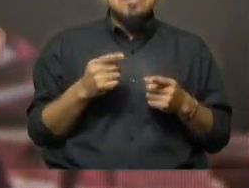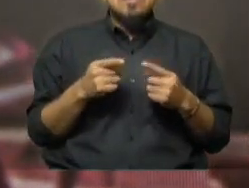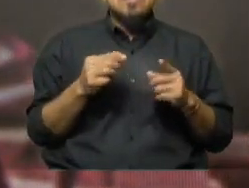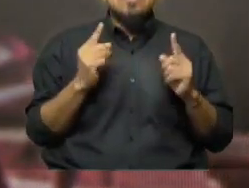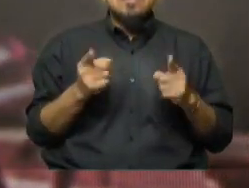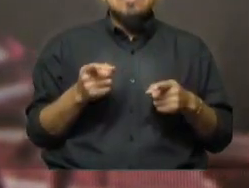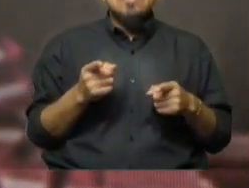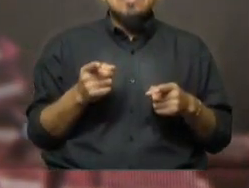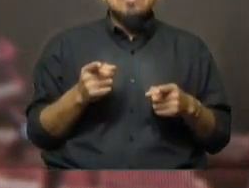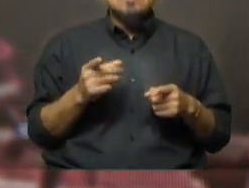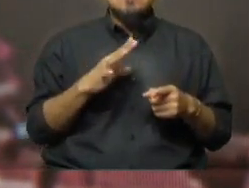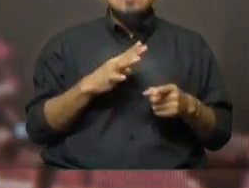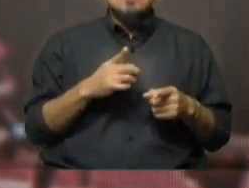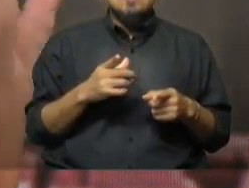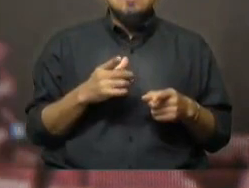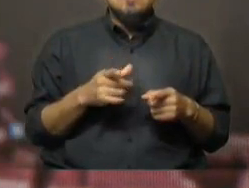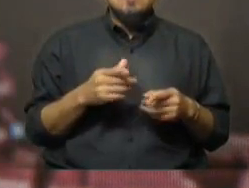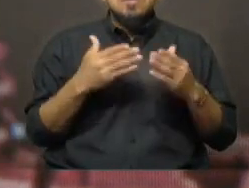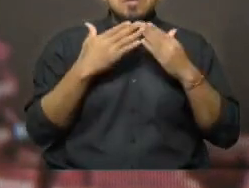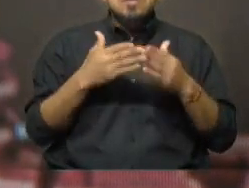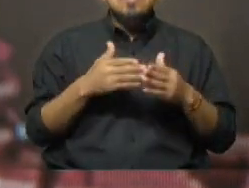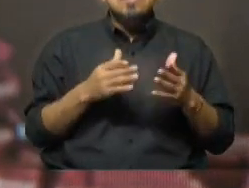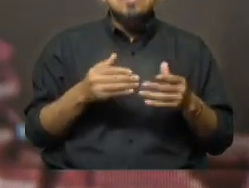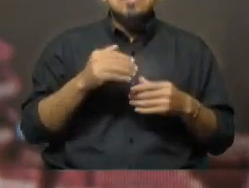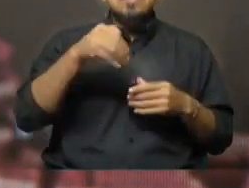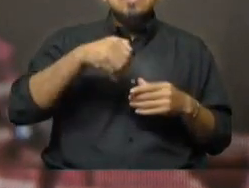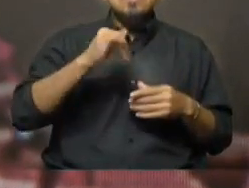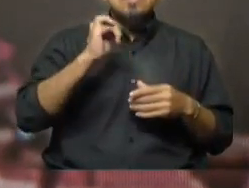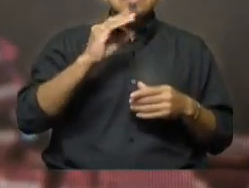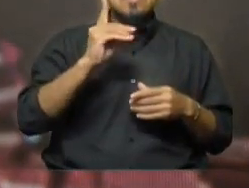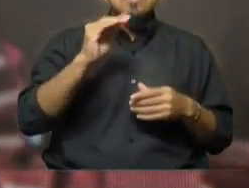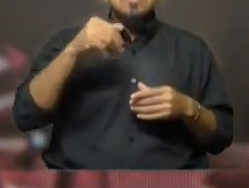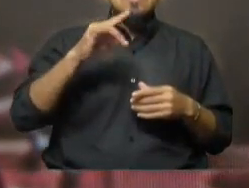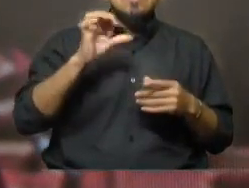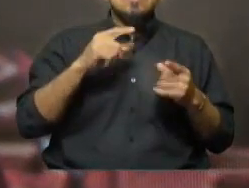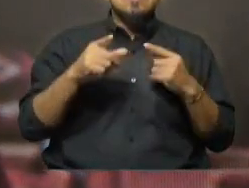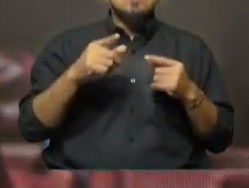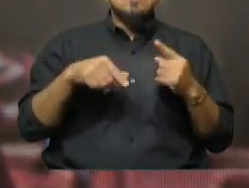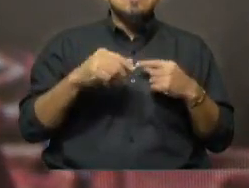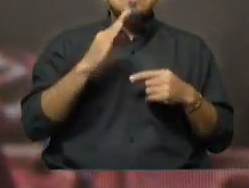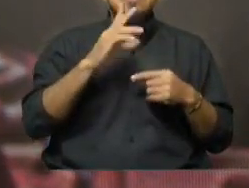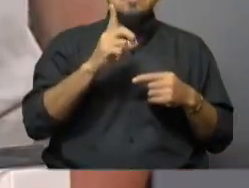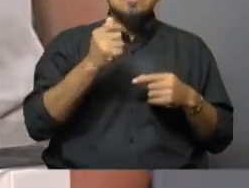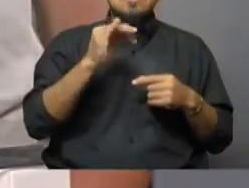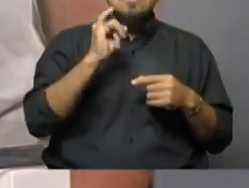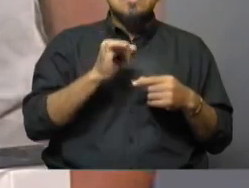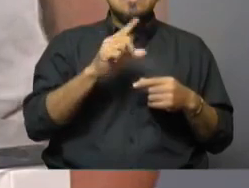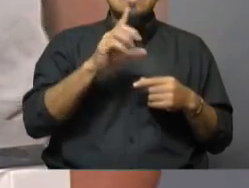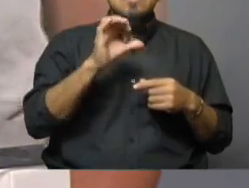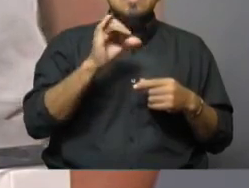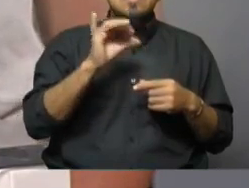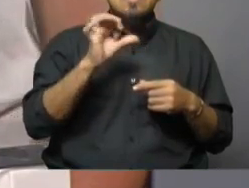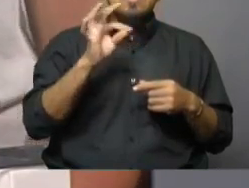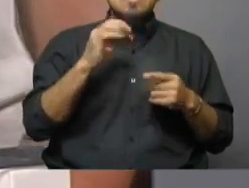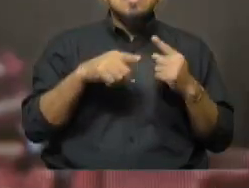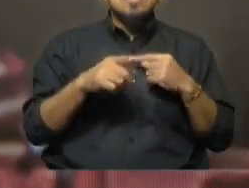también motivamos y una pregunta típica de Midmus es ¿cuántas mujeres y disidencias hay en tu playlist? Ahora uh-huh. que tenemos al alcance de la mano